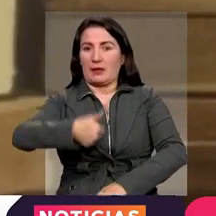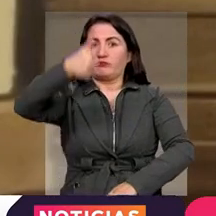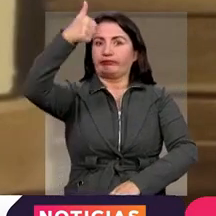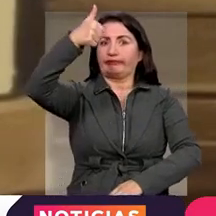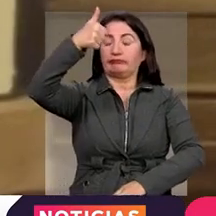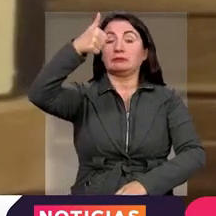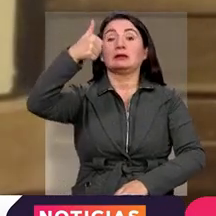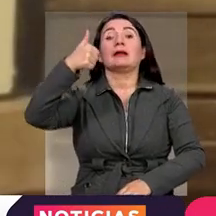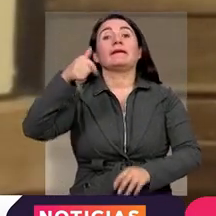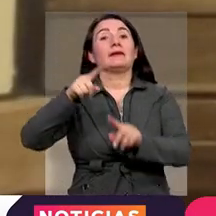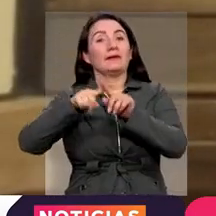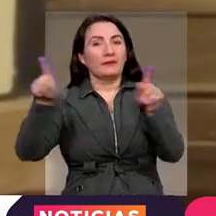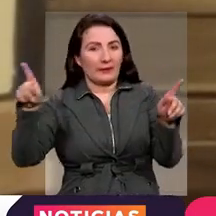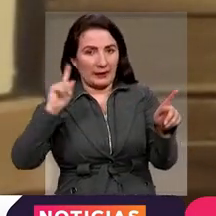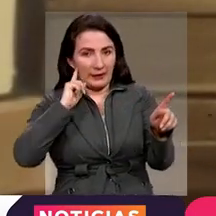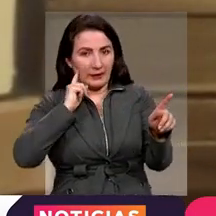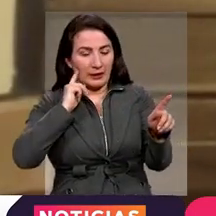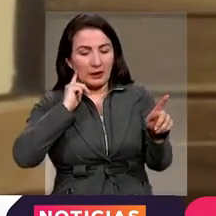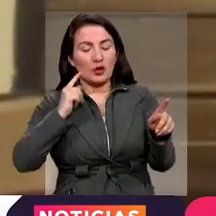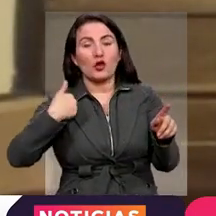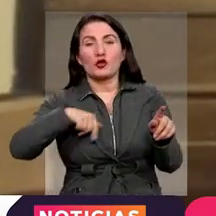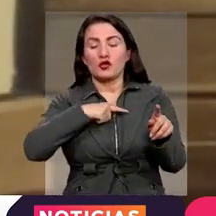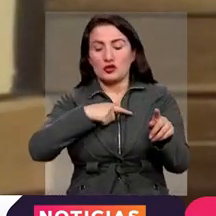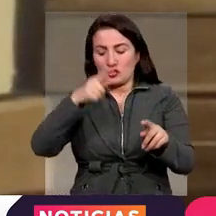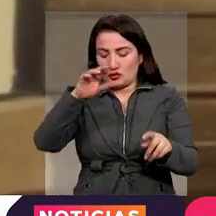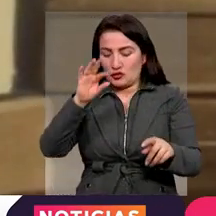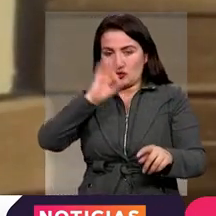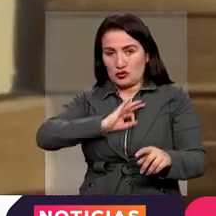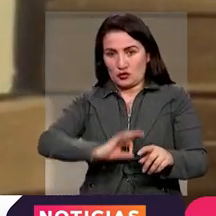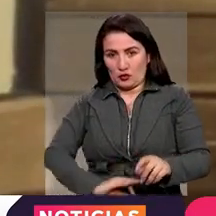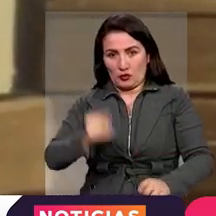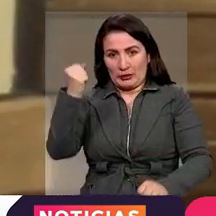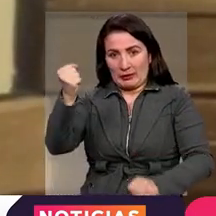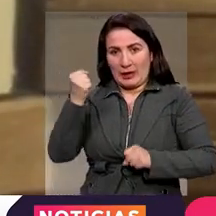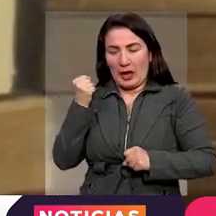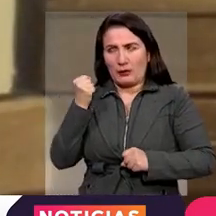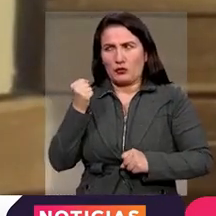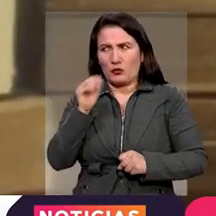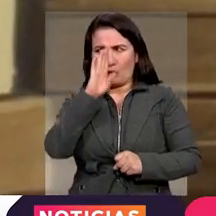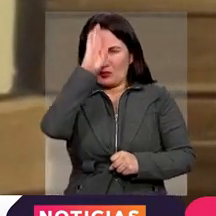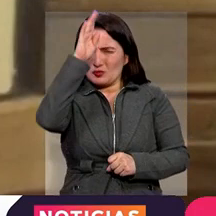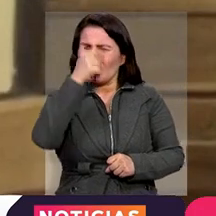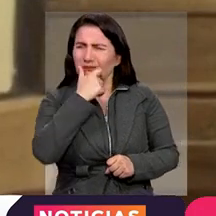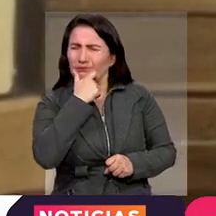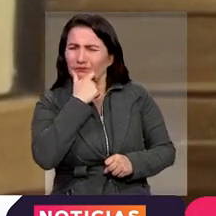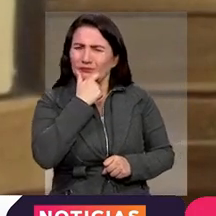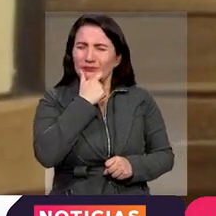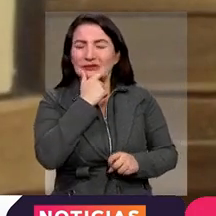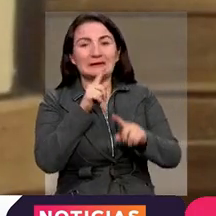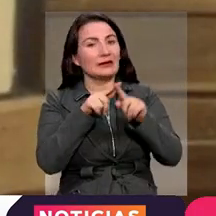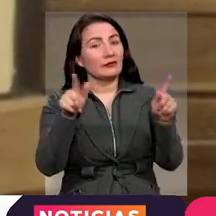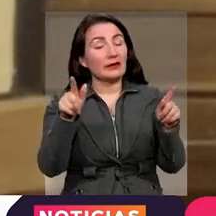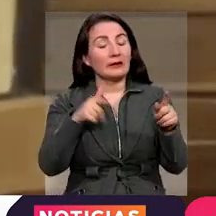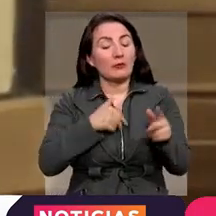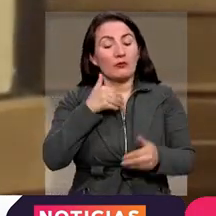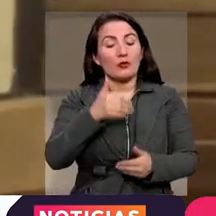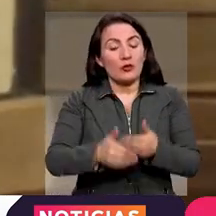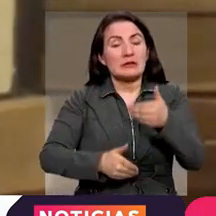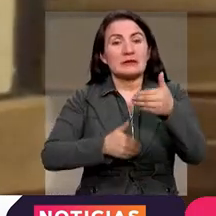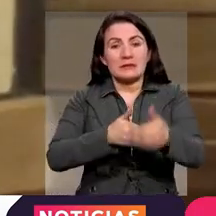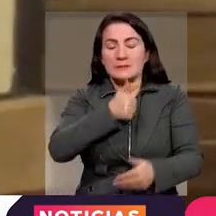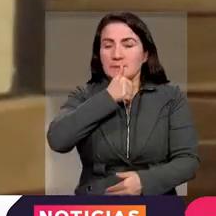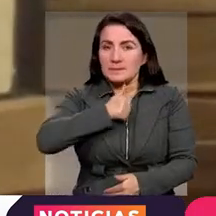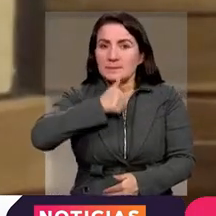pauta diferente sobre la cual los soldados y policías de la patria no están acostumbrados. Entonces se requiere aquí un proceso de